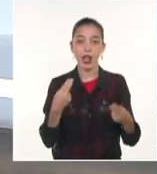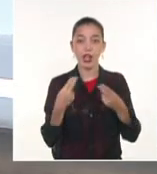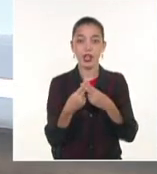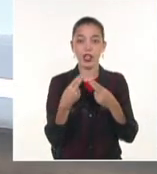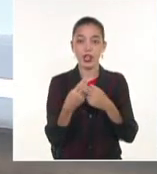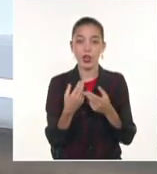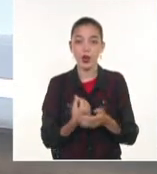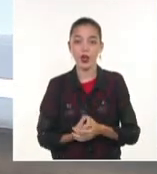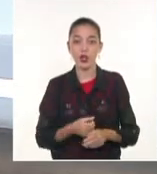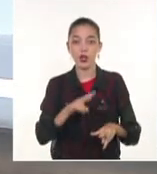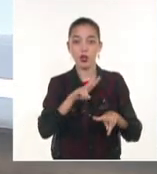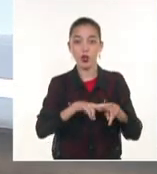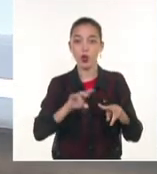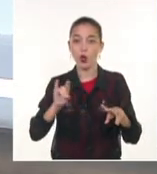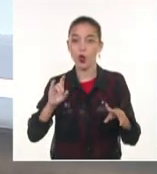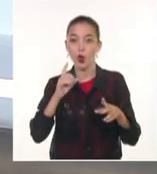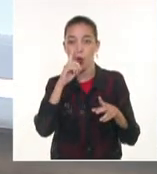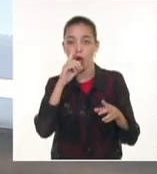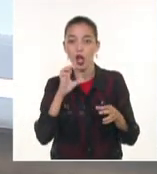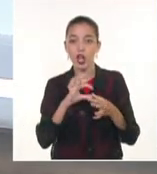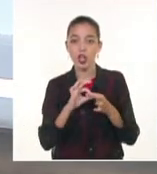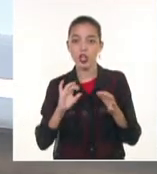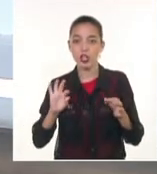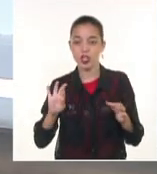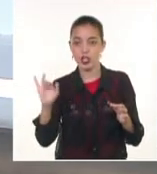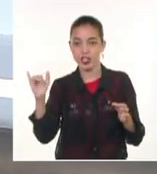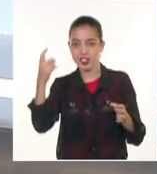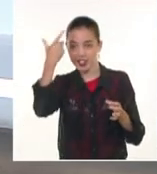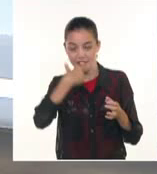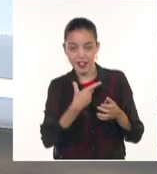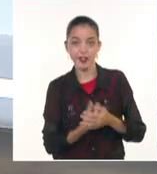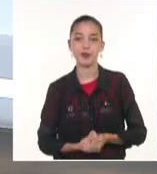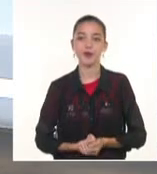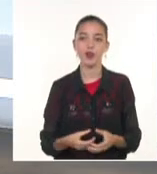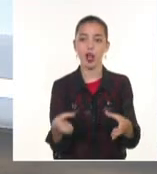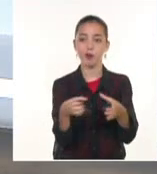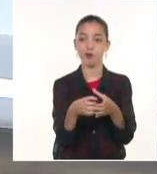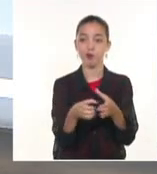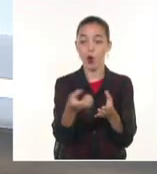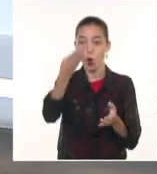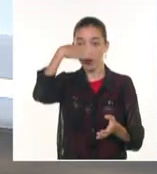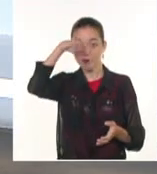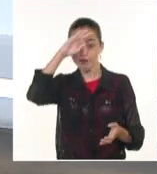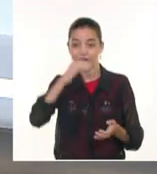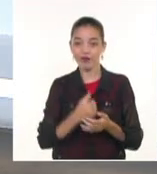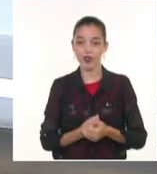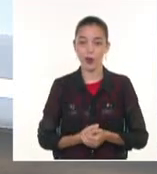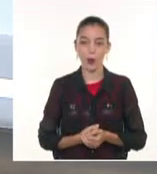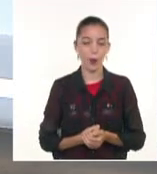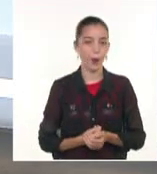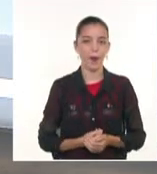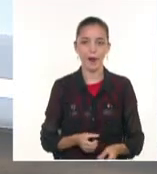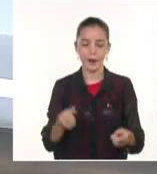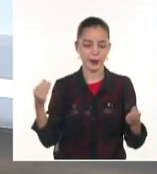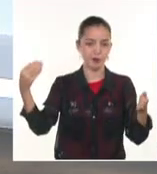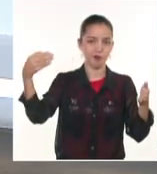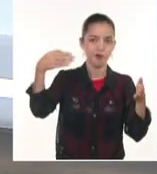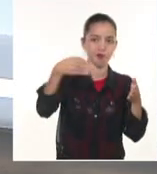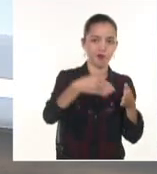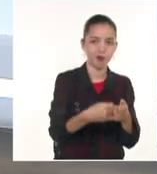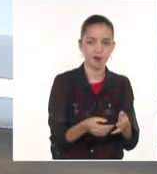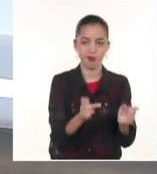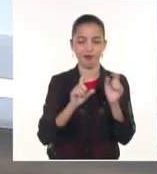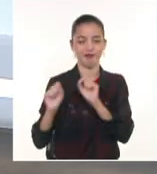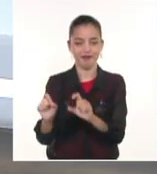las selecciones cubanas volvieron hoy a la acción competitiva. En el caso de las féminas, pues se miden a Turkmenistán, mientras los